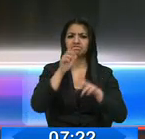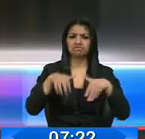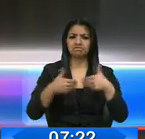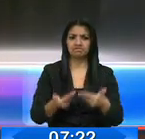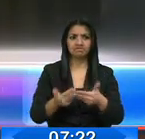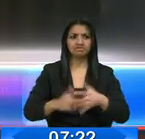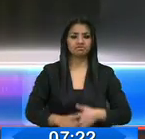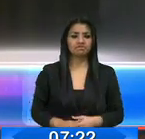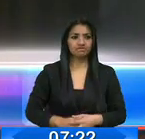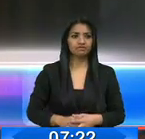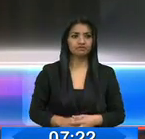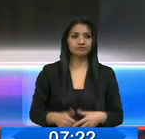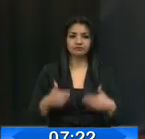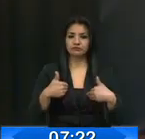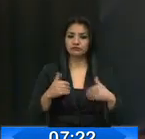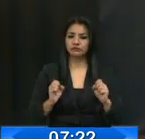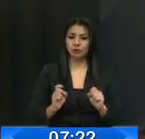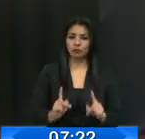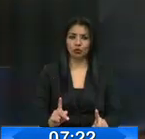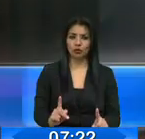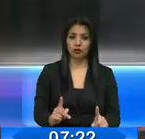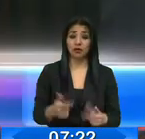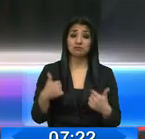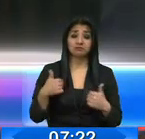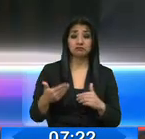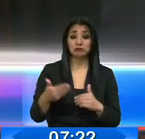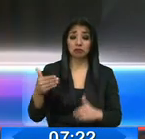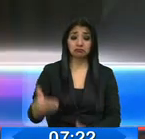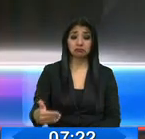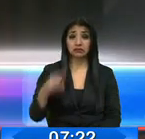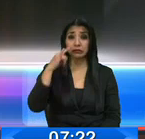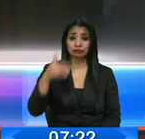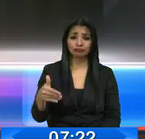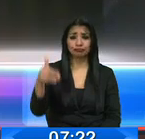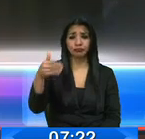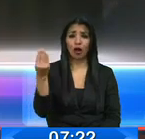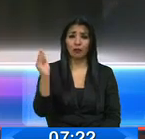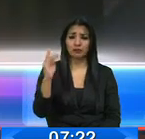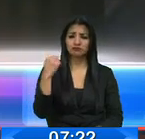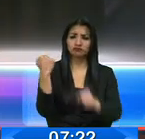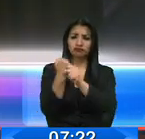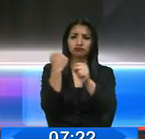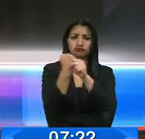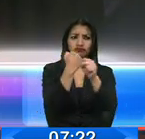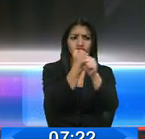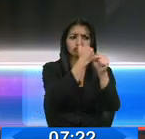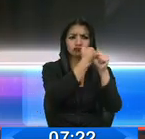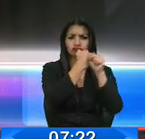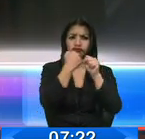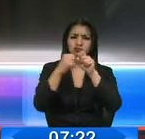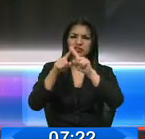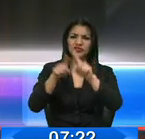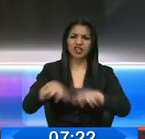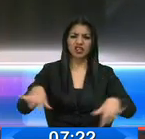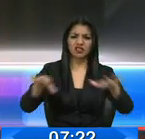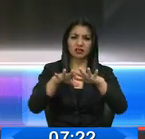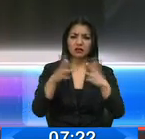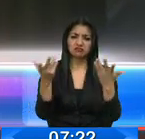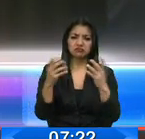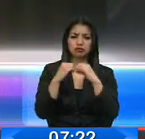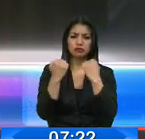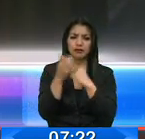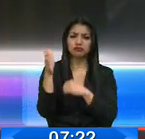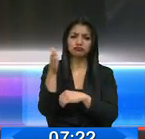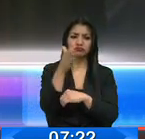He tenido la oportunidad desde temprana edad de trabajar en diferentes sectores. Esto me ha permitido conocer de